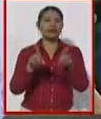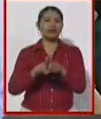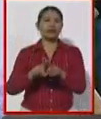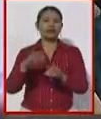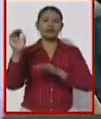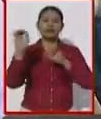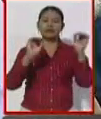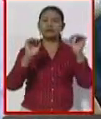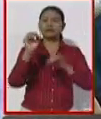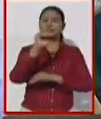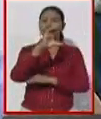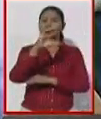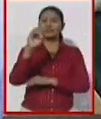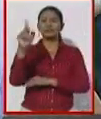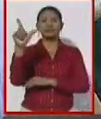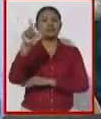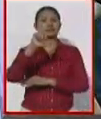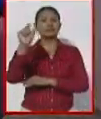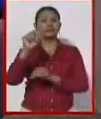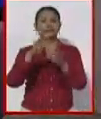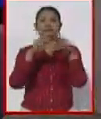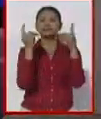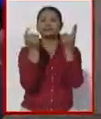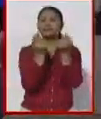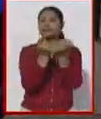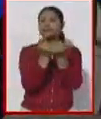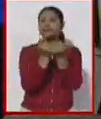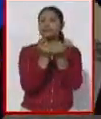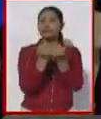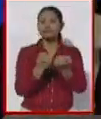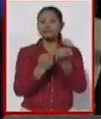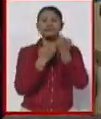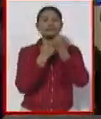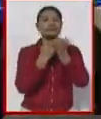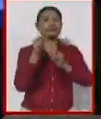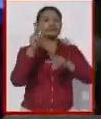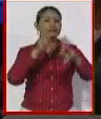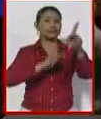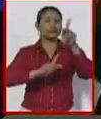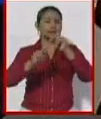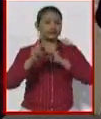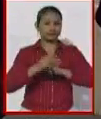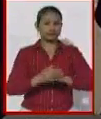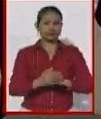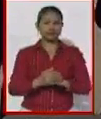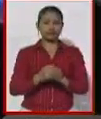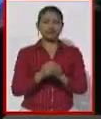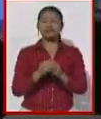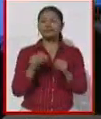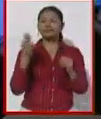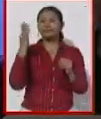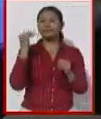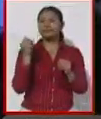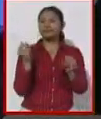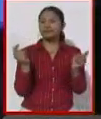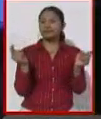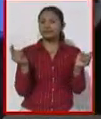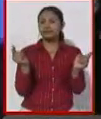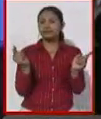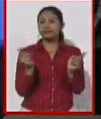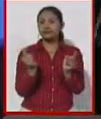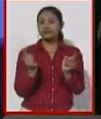Obviamente, Oruro, Cochabamba y La Paz son los departamentos que aportarán con mayor cantidad de gente por el estrecho o el corto